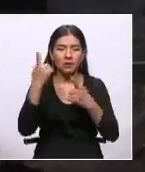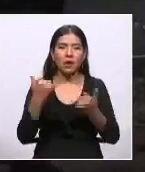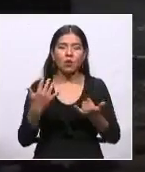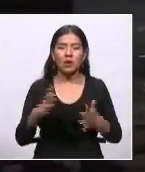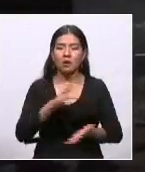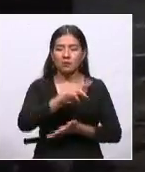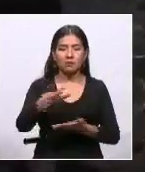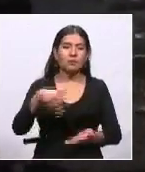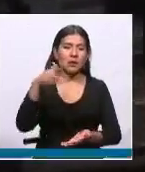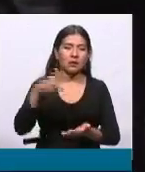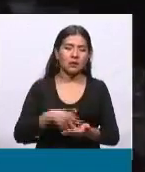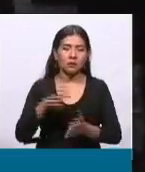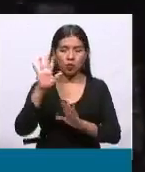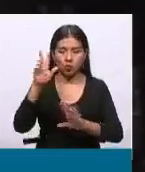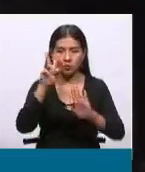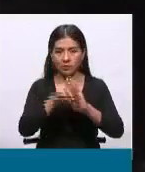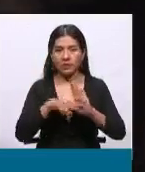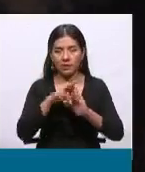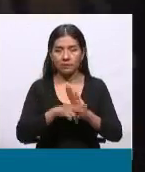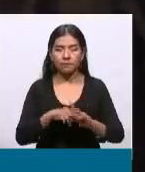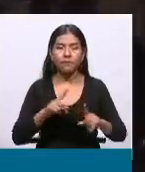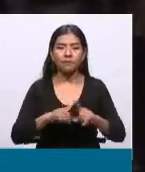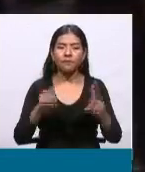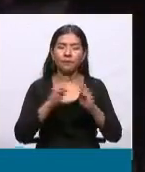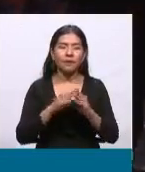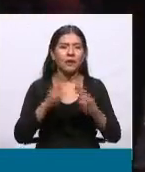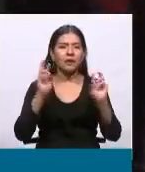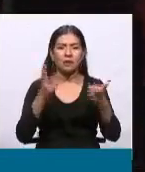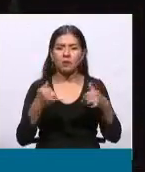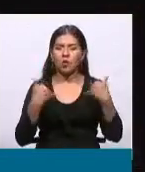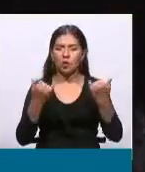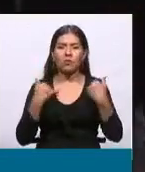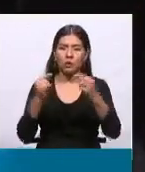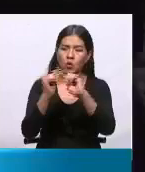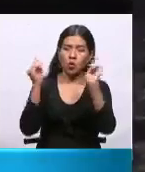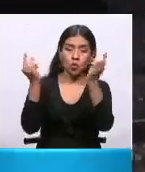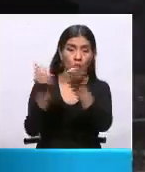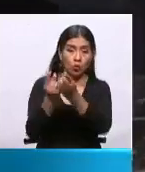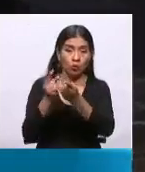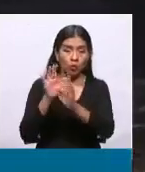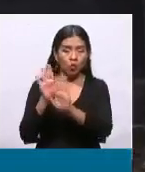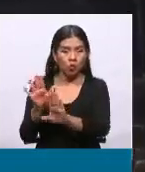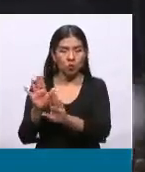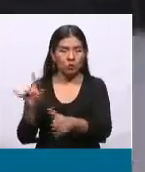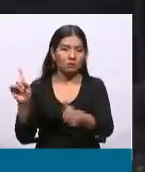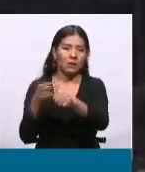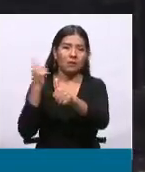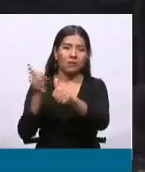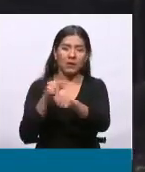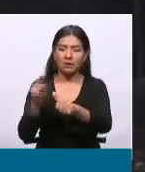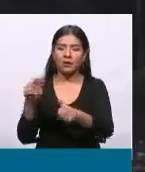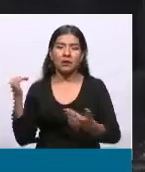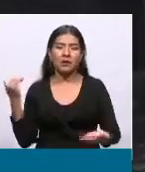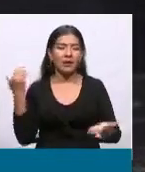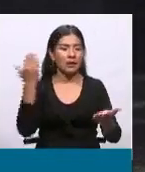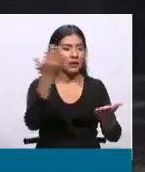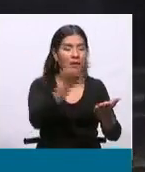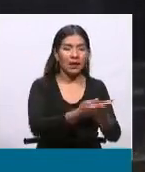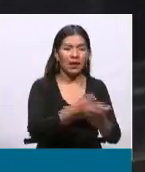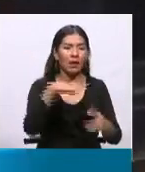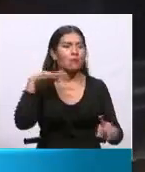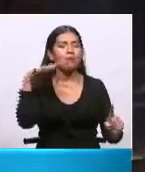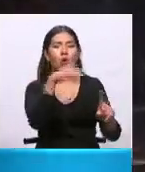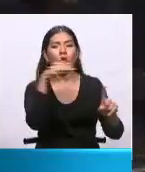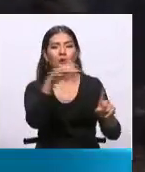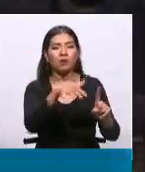Plan 3000. Los grupos de la Unión Juvenil Crucenista llegaron para atacar a quienes